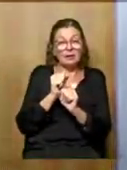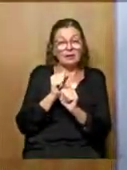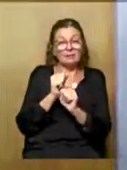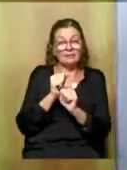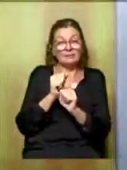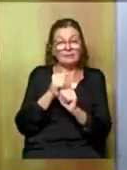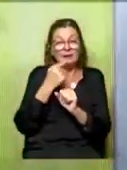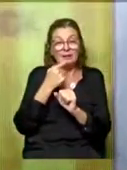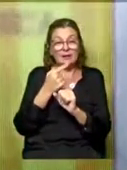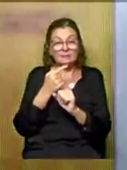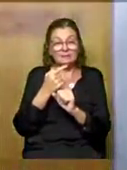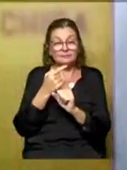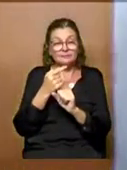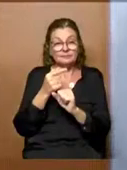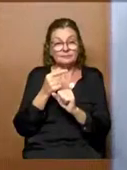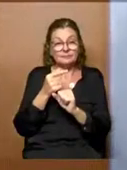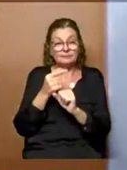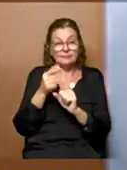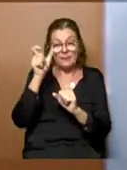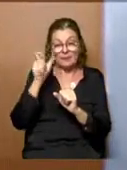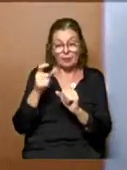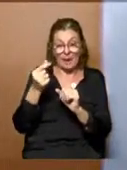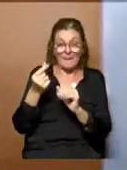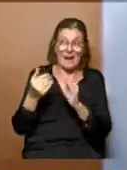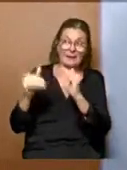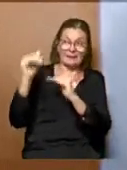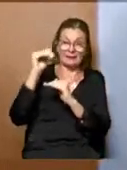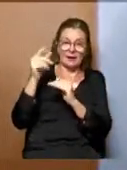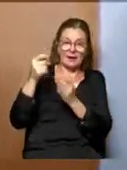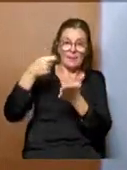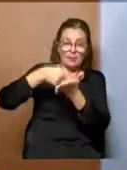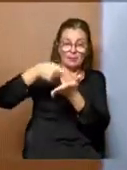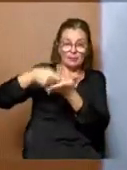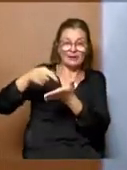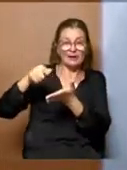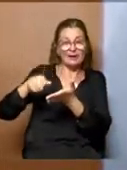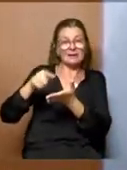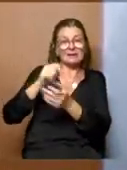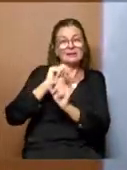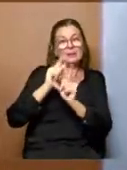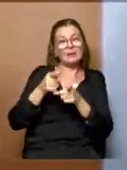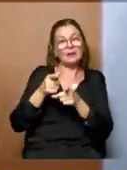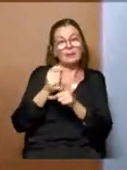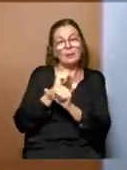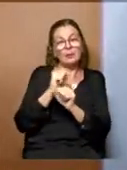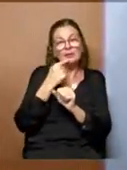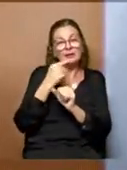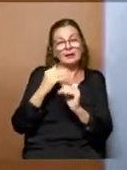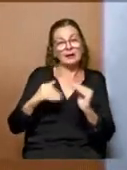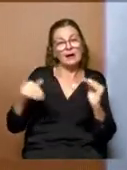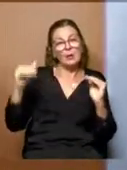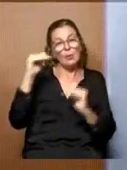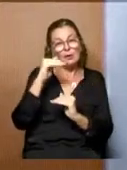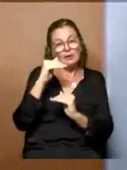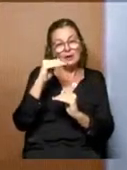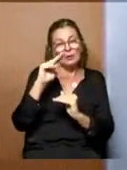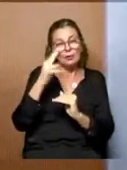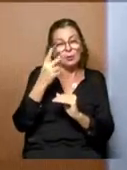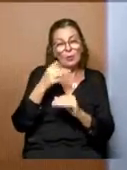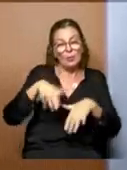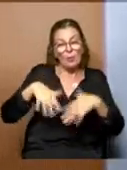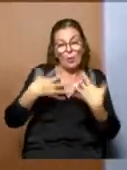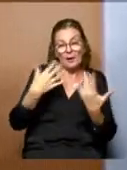en que los individuos más ricos aporten más. Y hay un par de apuntes. La desigualdad en Uruguay, como en cualquier